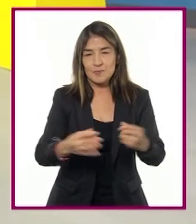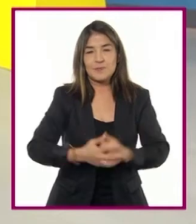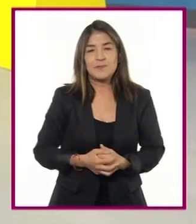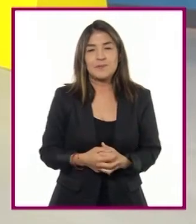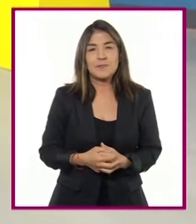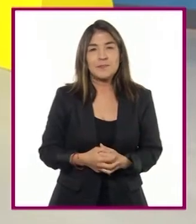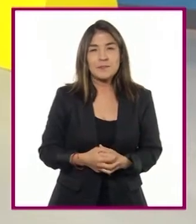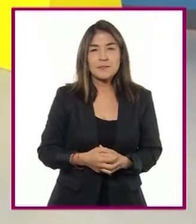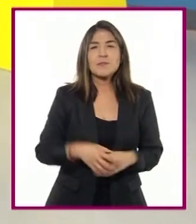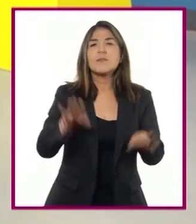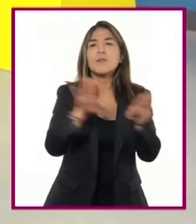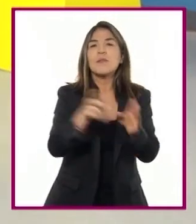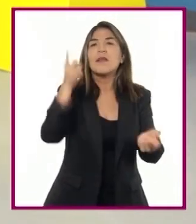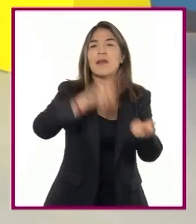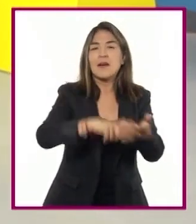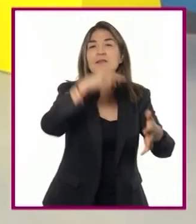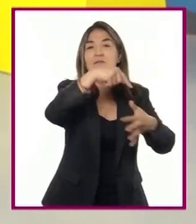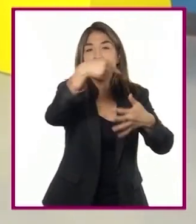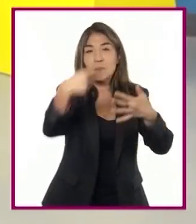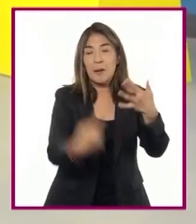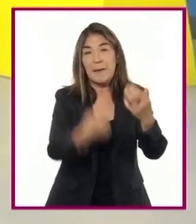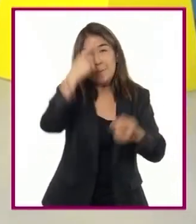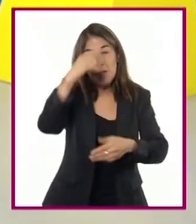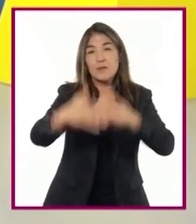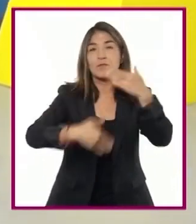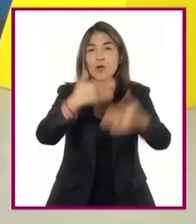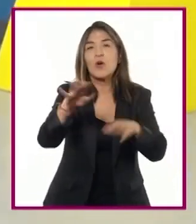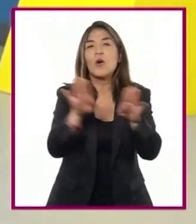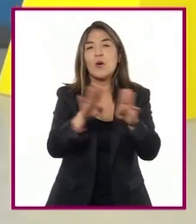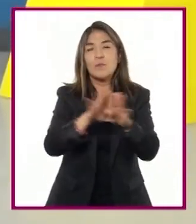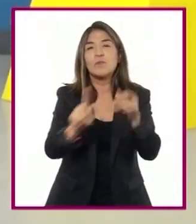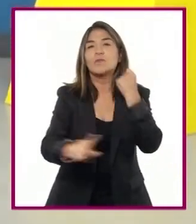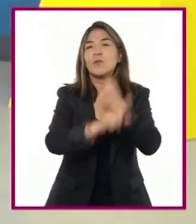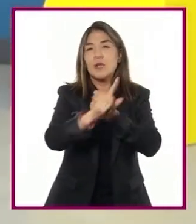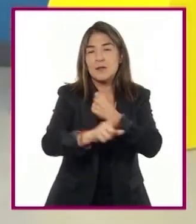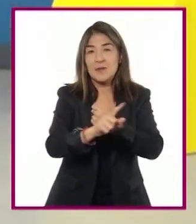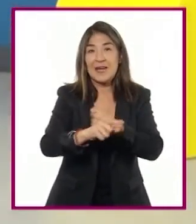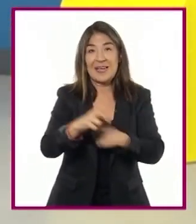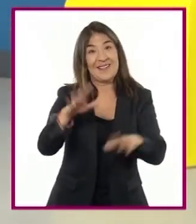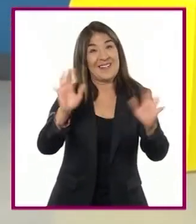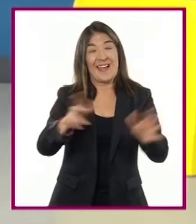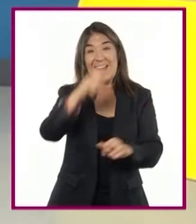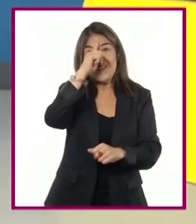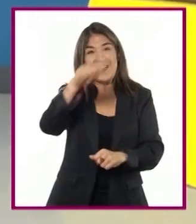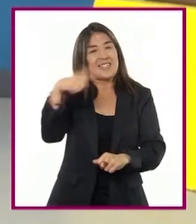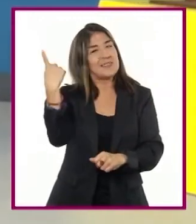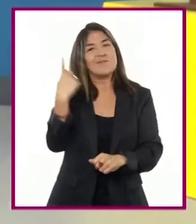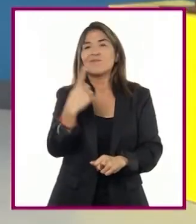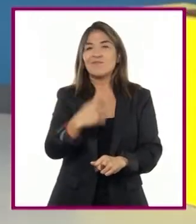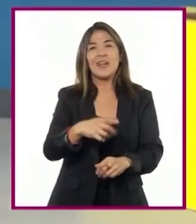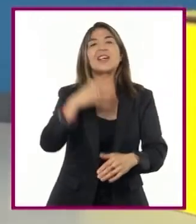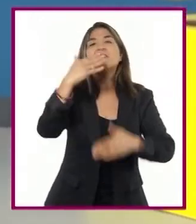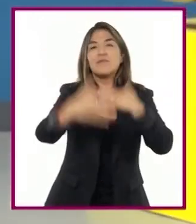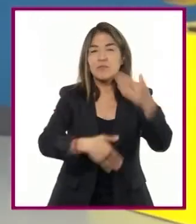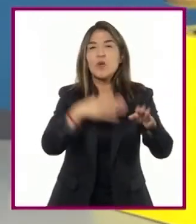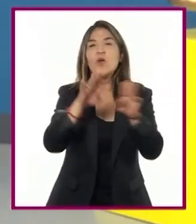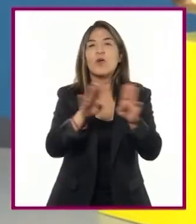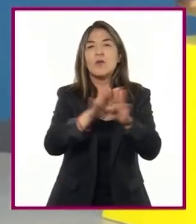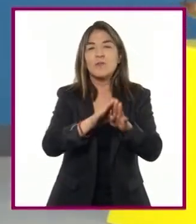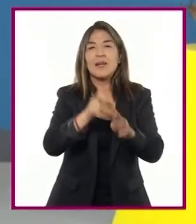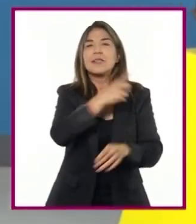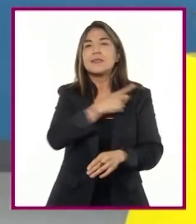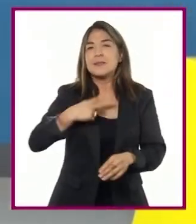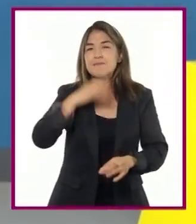verán, llevar a cabo un proceso de mediación para resolver un conflicto no es nada fácil, pues implica un gran compromiso